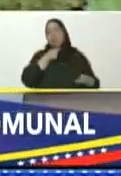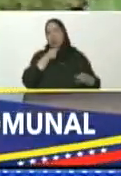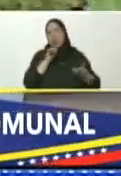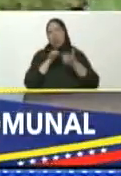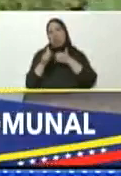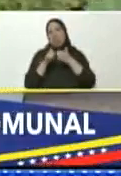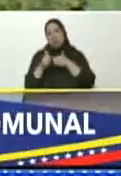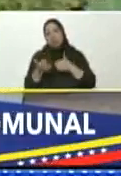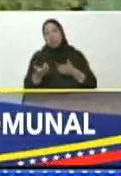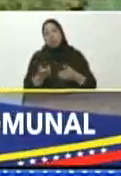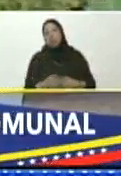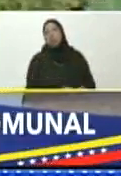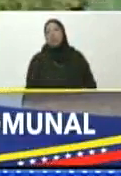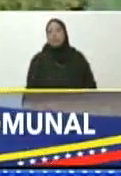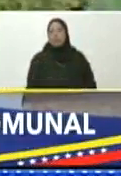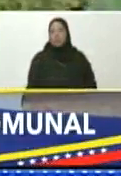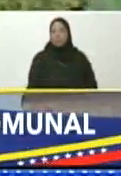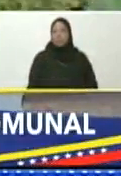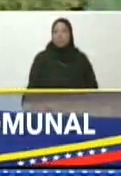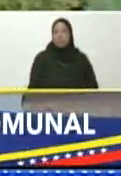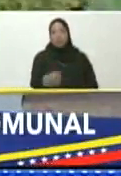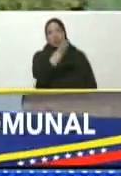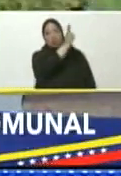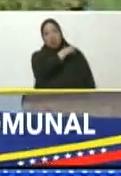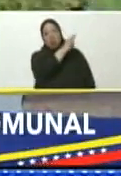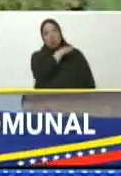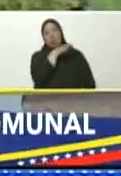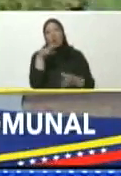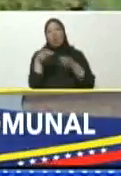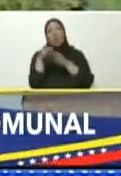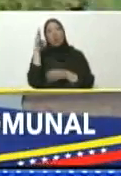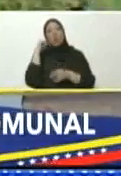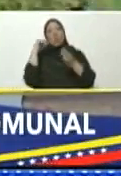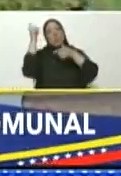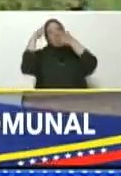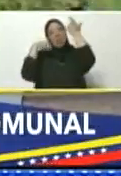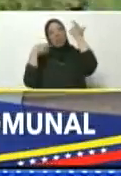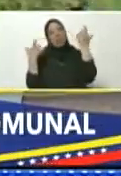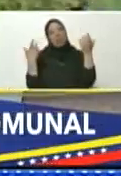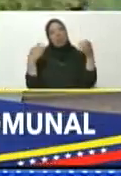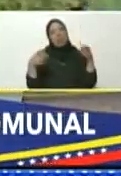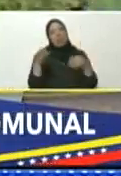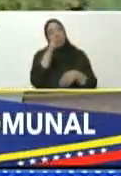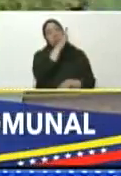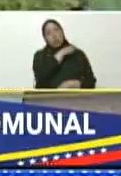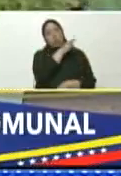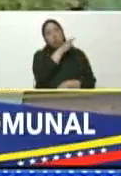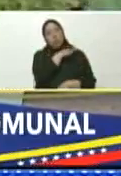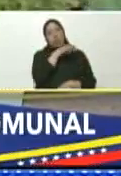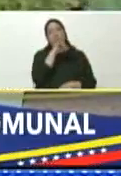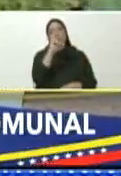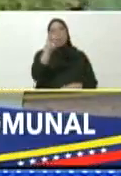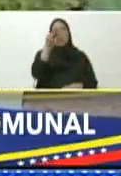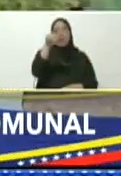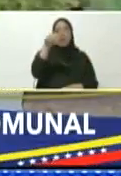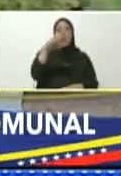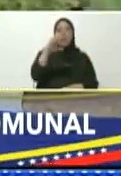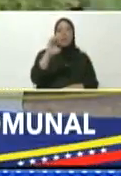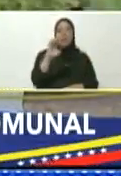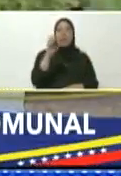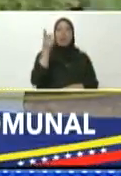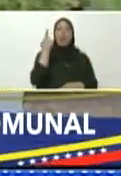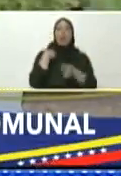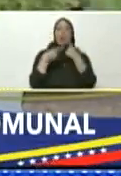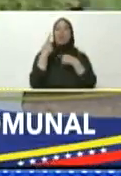Ah, correcto, vale. Eres jefe de una VH. ¿Cuál VH eres jefe? Soy jefe de la VH Ince Los Colorados. Ince